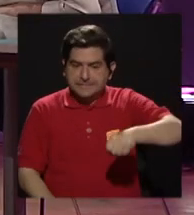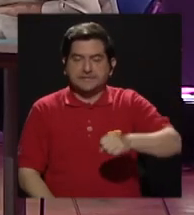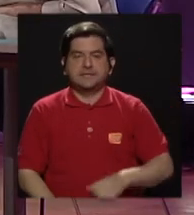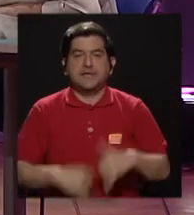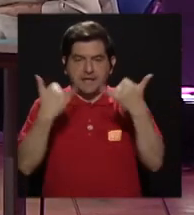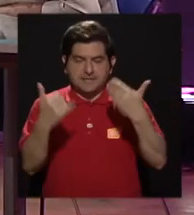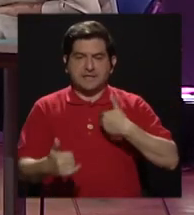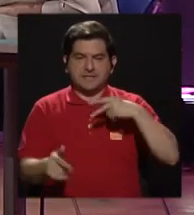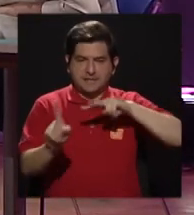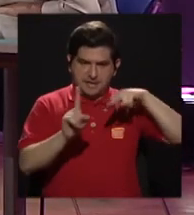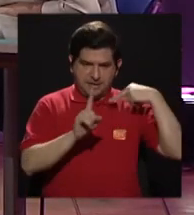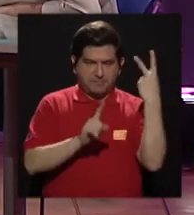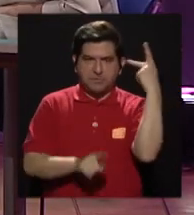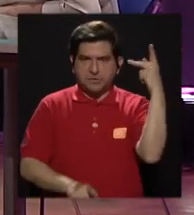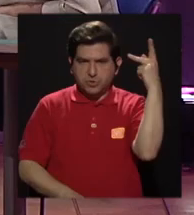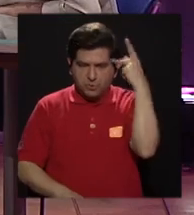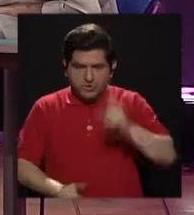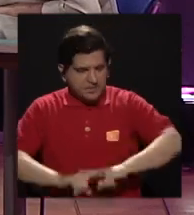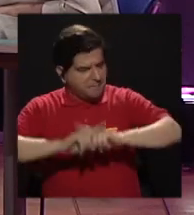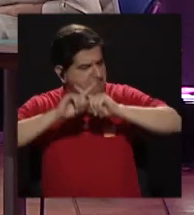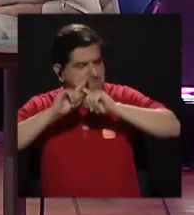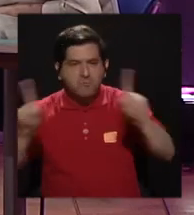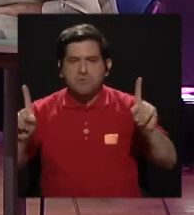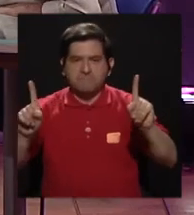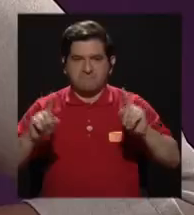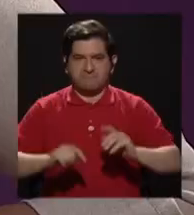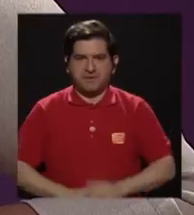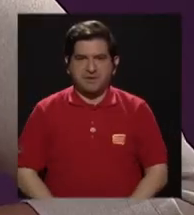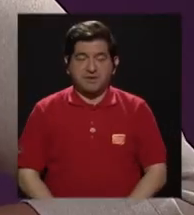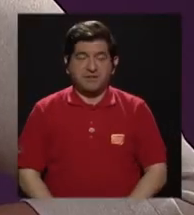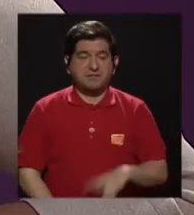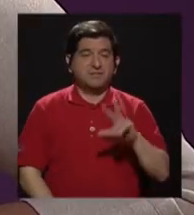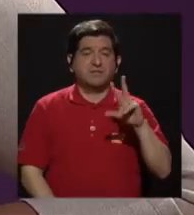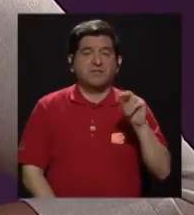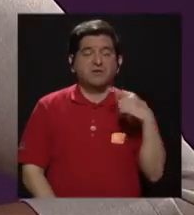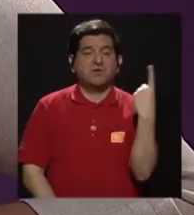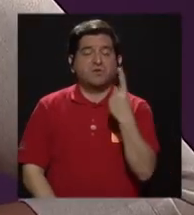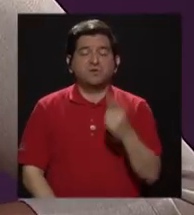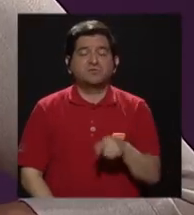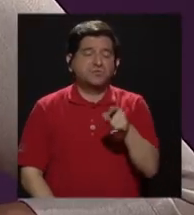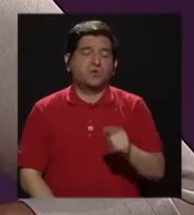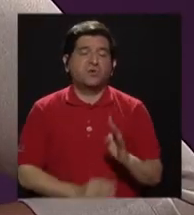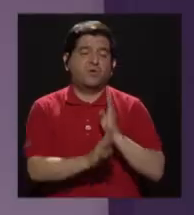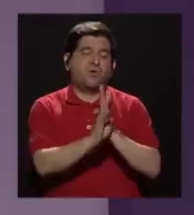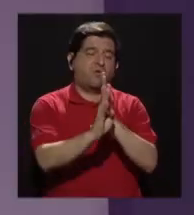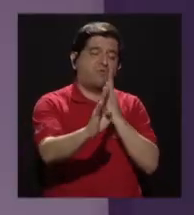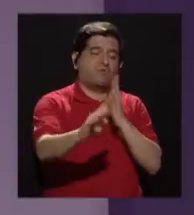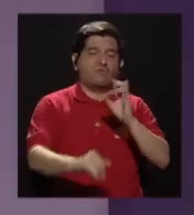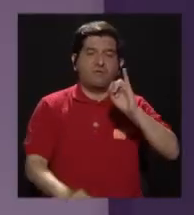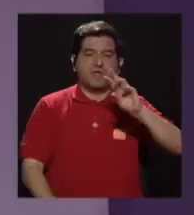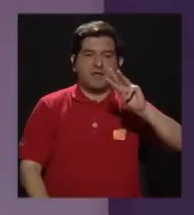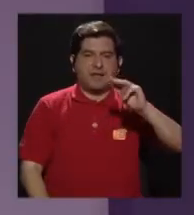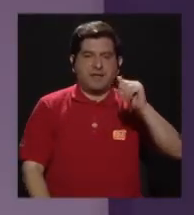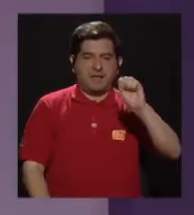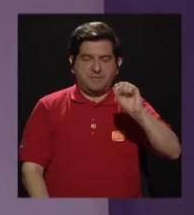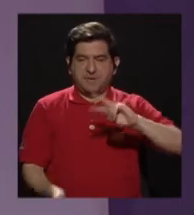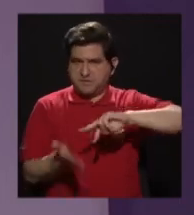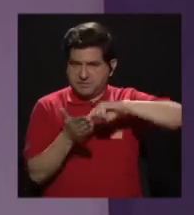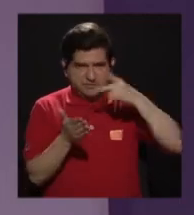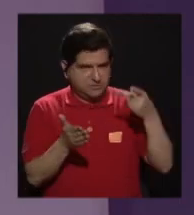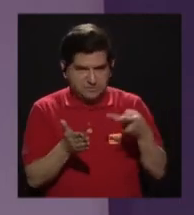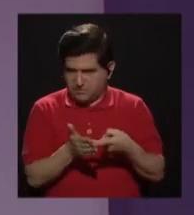ya tienen una visión política súper diferente a andar haciendo fila en el IMAS, ¿verdad? Y que si hacen fila en el IMAS no